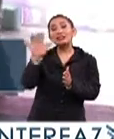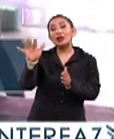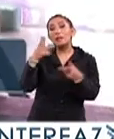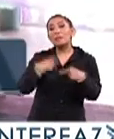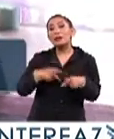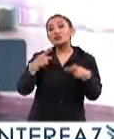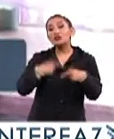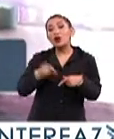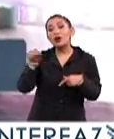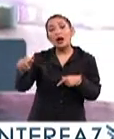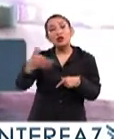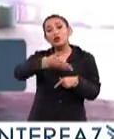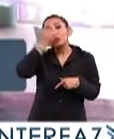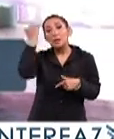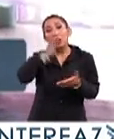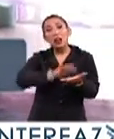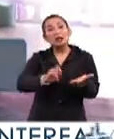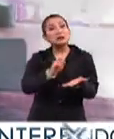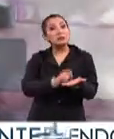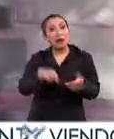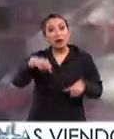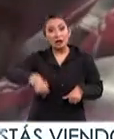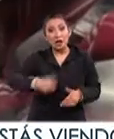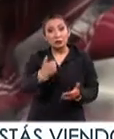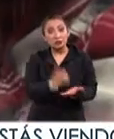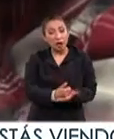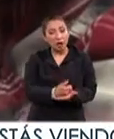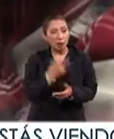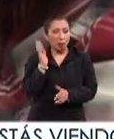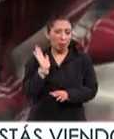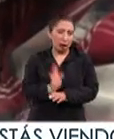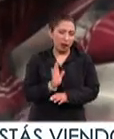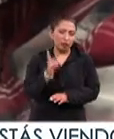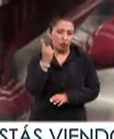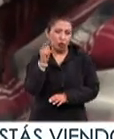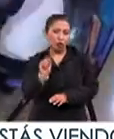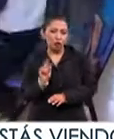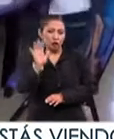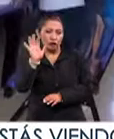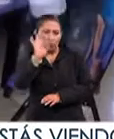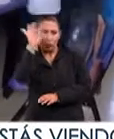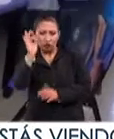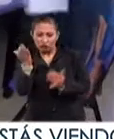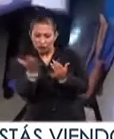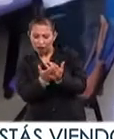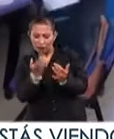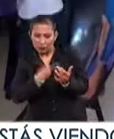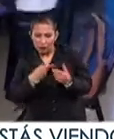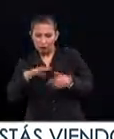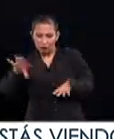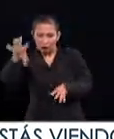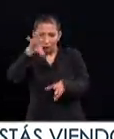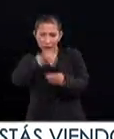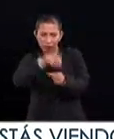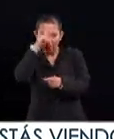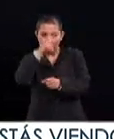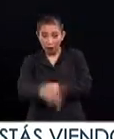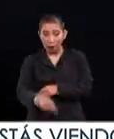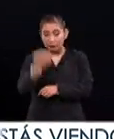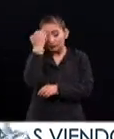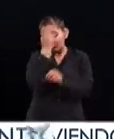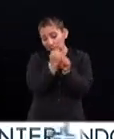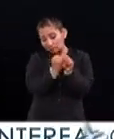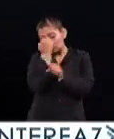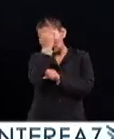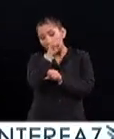105.155 personas que no saben leer ni escribir, equivalentes al 1.5% de la población. El estudio sobre la